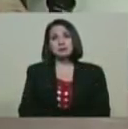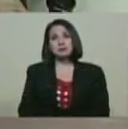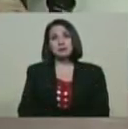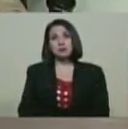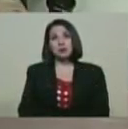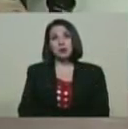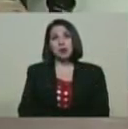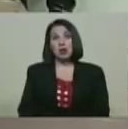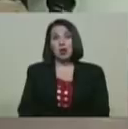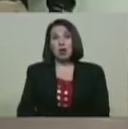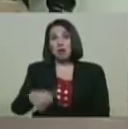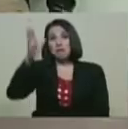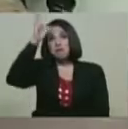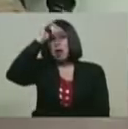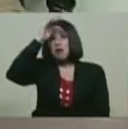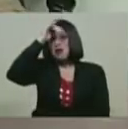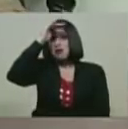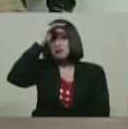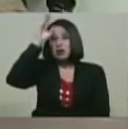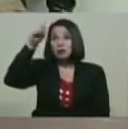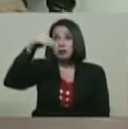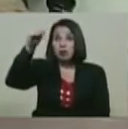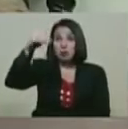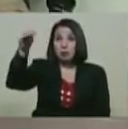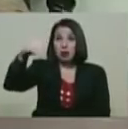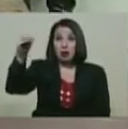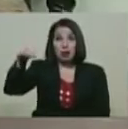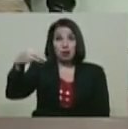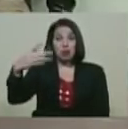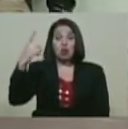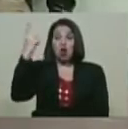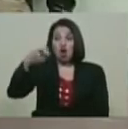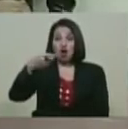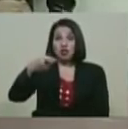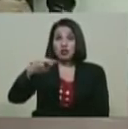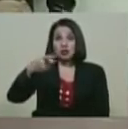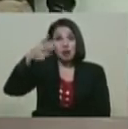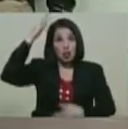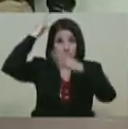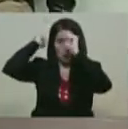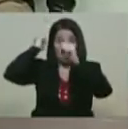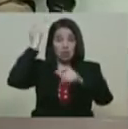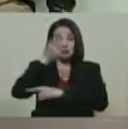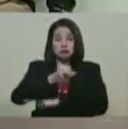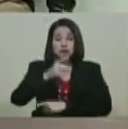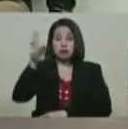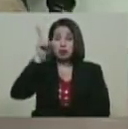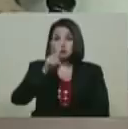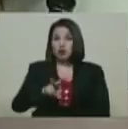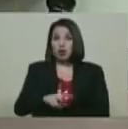Manuel Rosales, te llamaron y te dieron una orden de la embajada gringa en Venezuela.